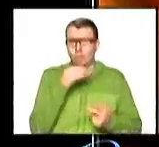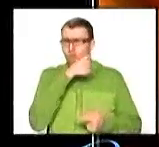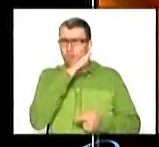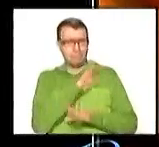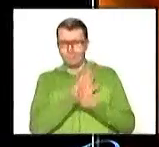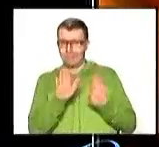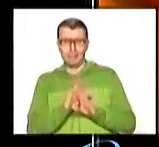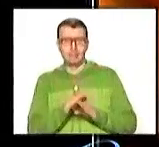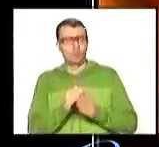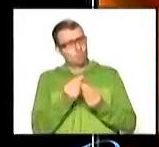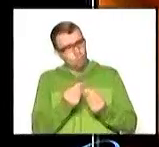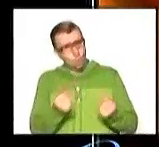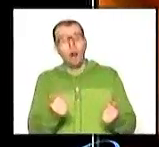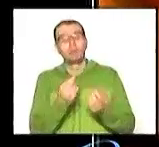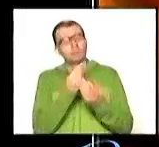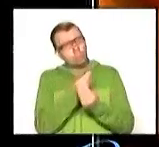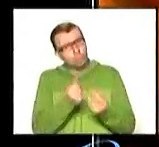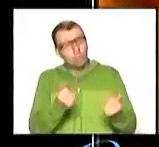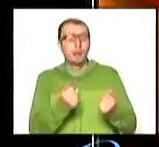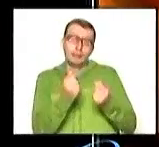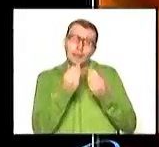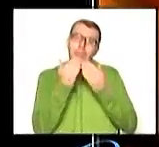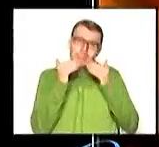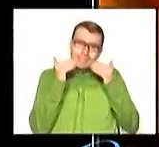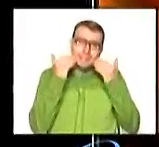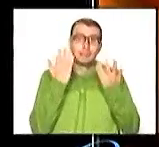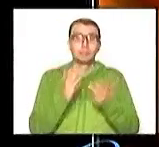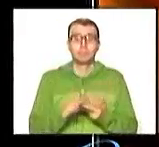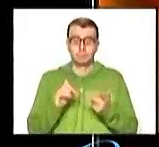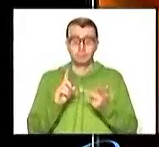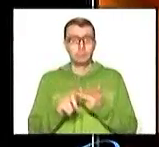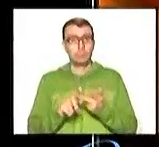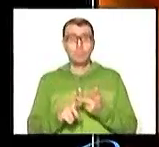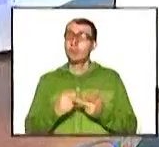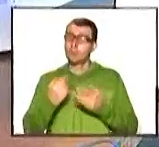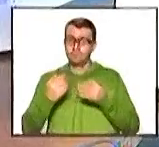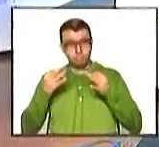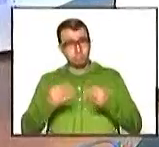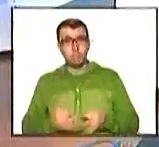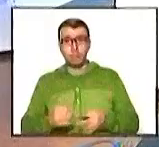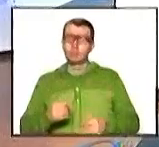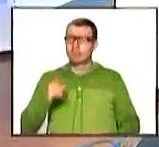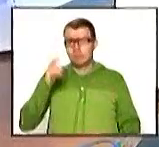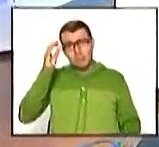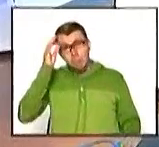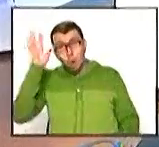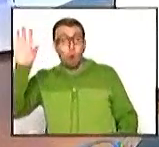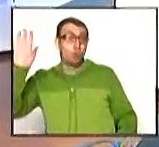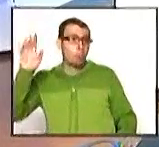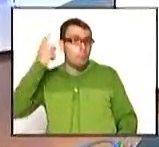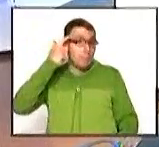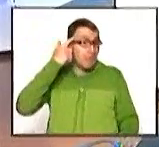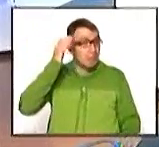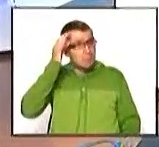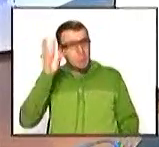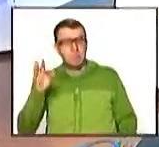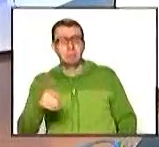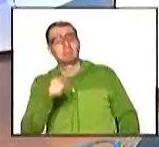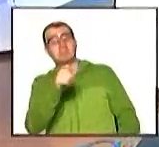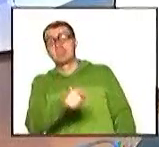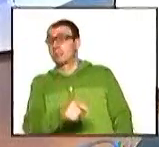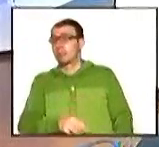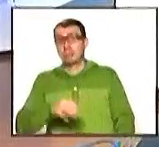cosas gruesas, de grueso calibre, con eso hace mucho daño. Sé impecable con la palabra. Suponer, todo el mundo supone. No,